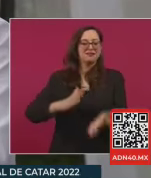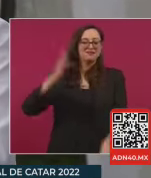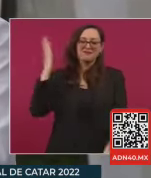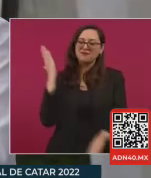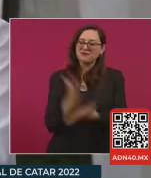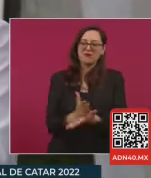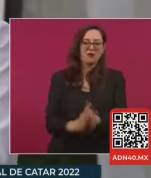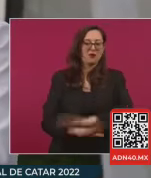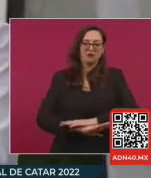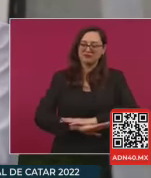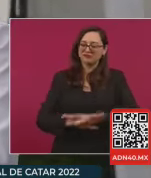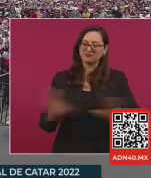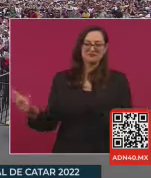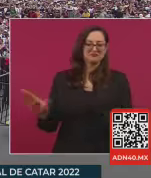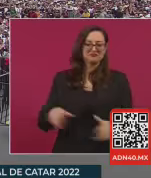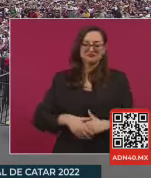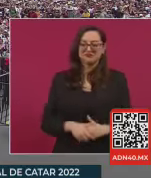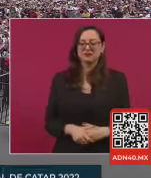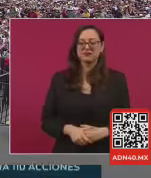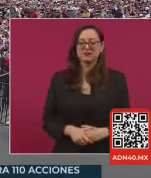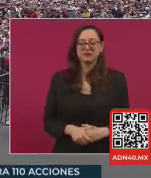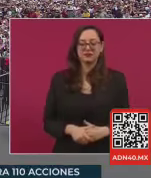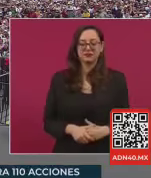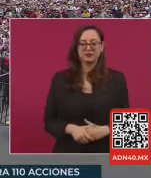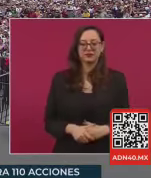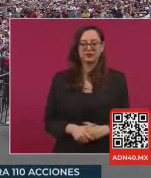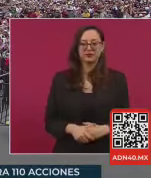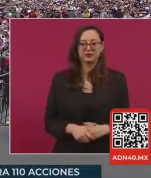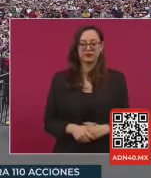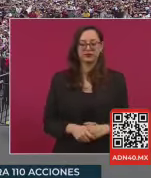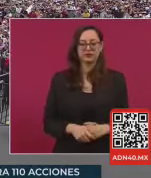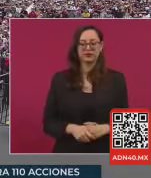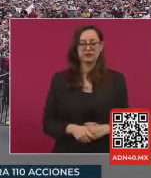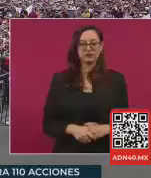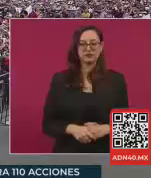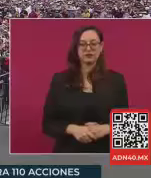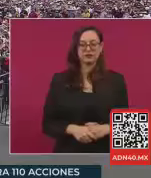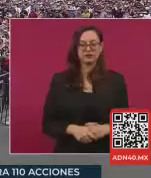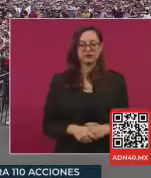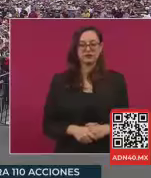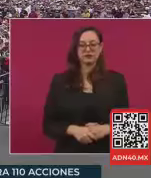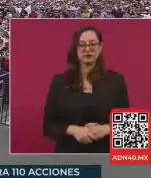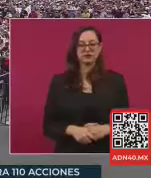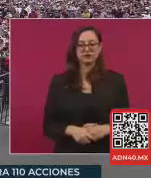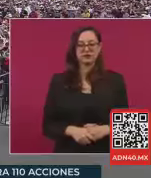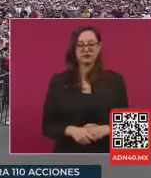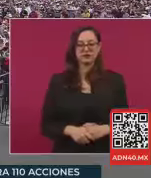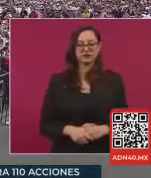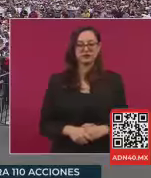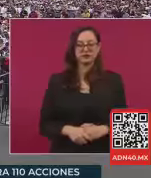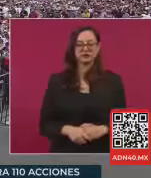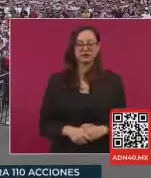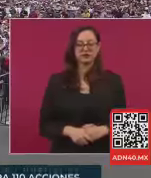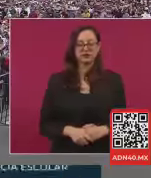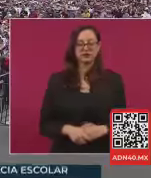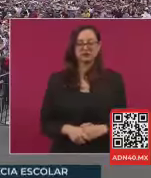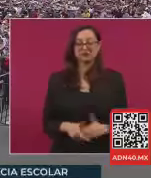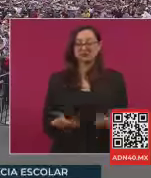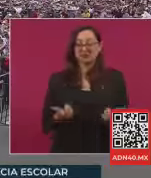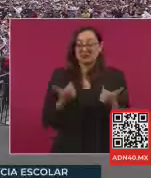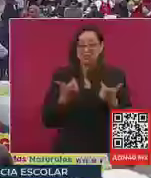con los que me quedo, Oscar, es cómo ha llamado su gobierno. Ha dicho que es un gobierno de humanismo mexicano, así ha